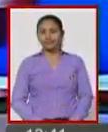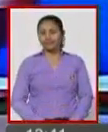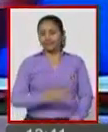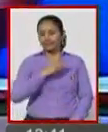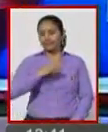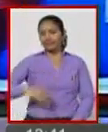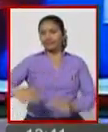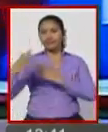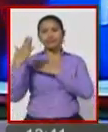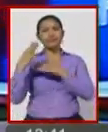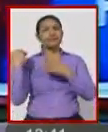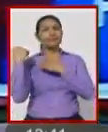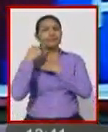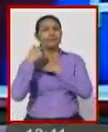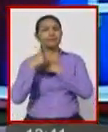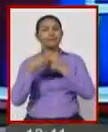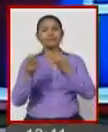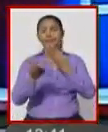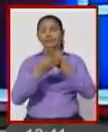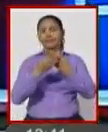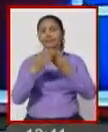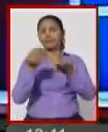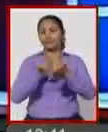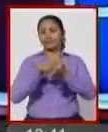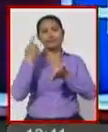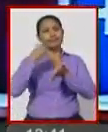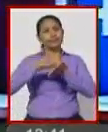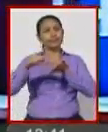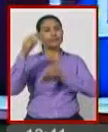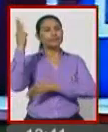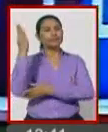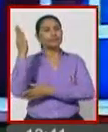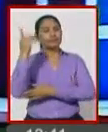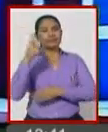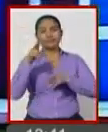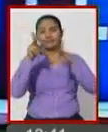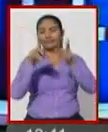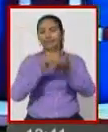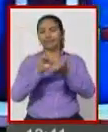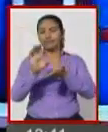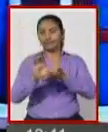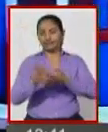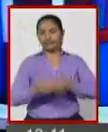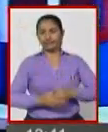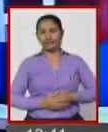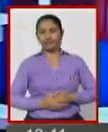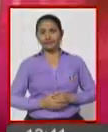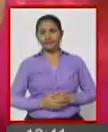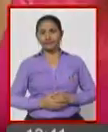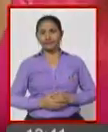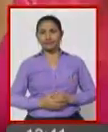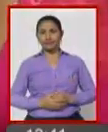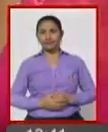el municipio cruceño depositó en una entidad financiera el dinero para el pago del bono para las personas con discapacidad.